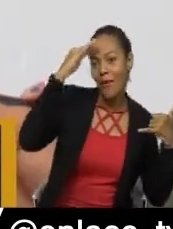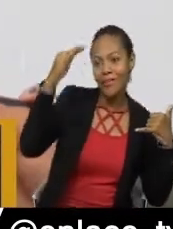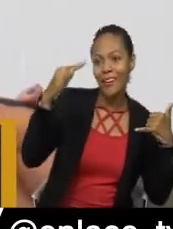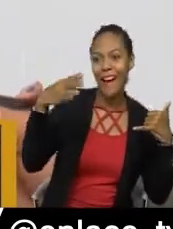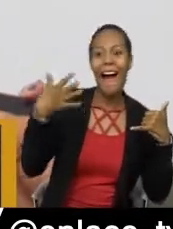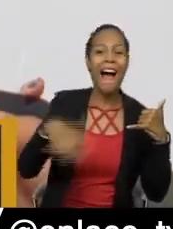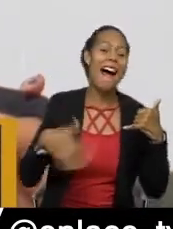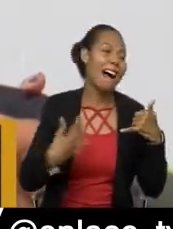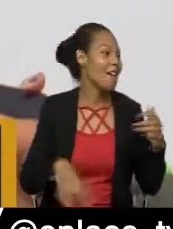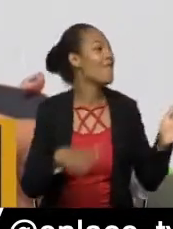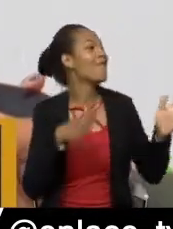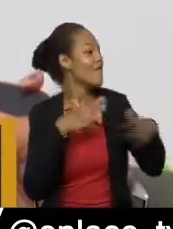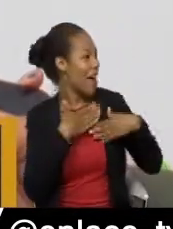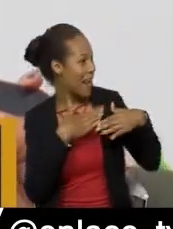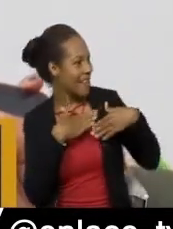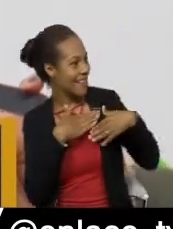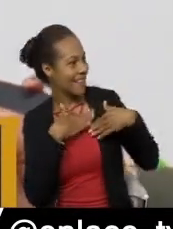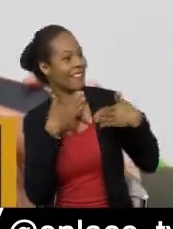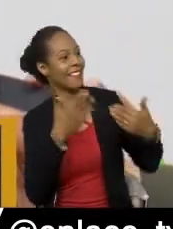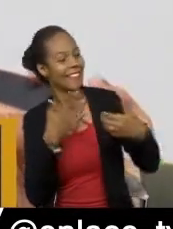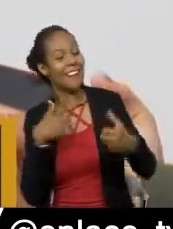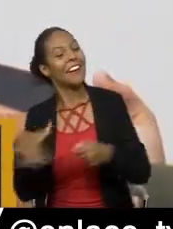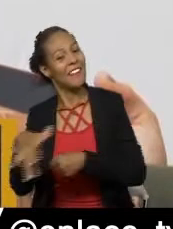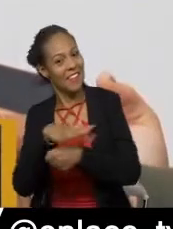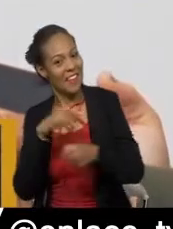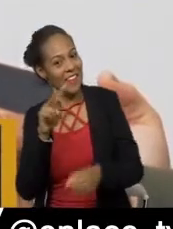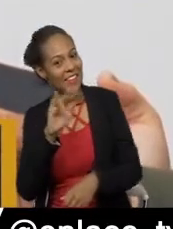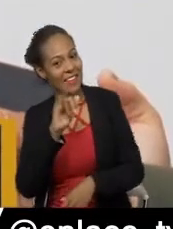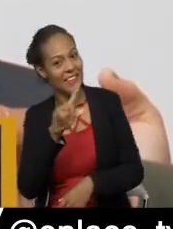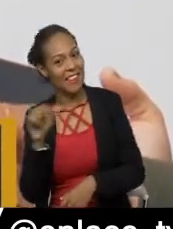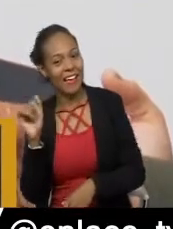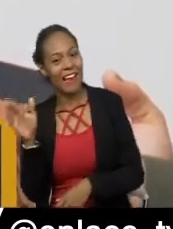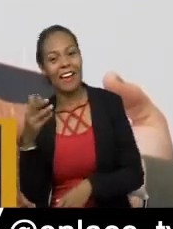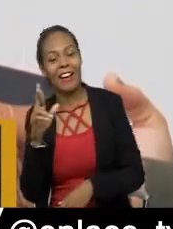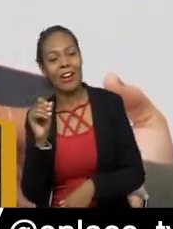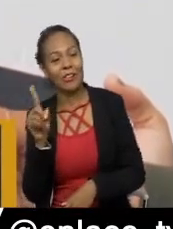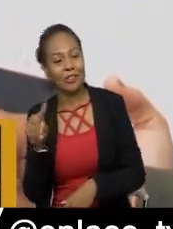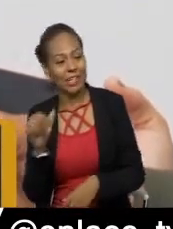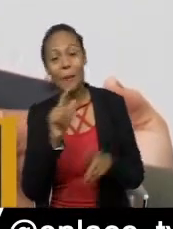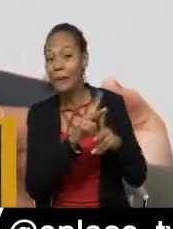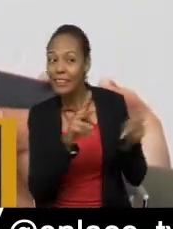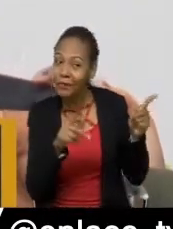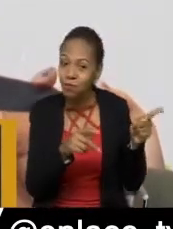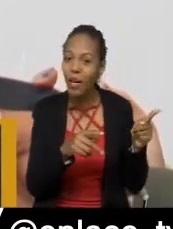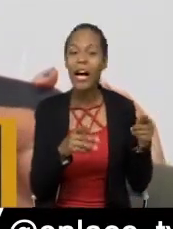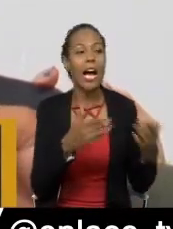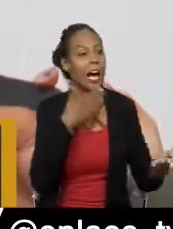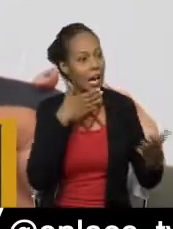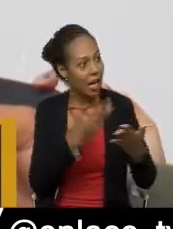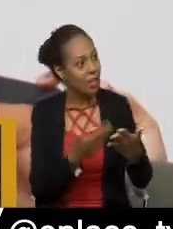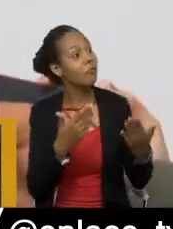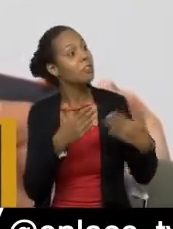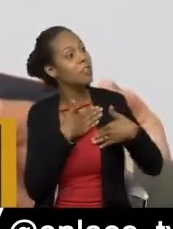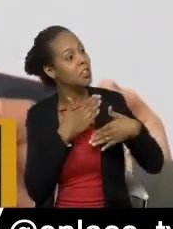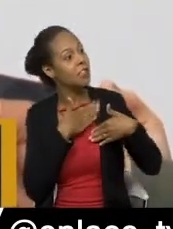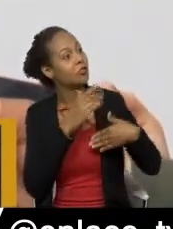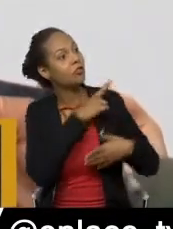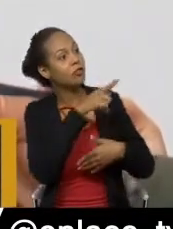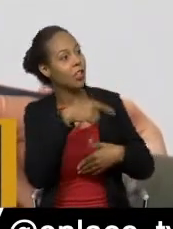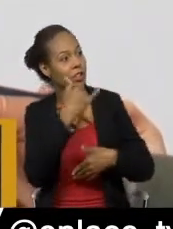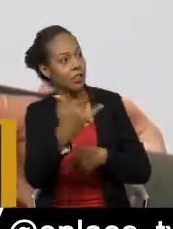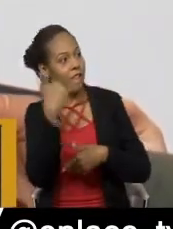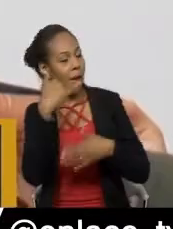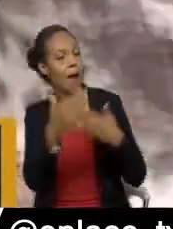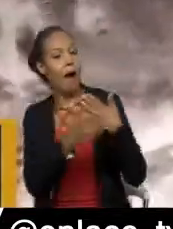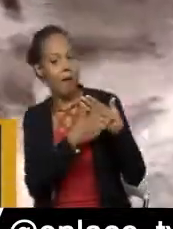la ciudadanía, del personal del barrio Villa Rosa, quien oportunamente nos dio la información y logramos devolver este animal a su